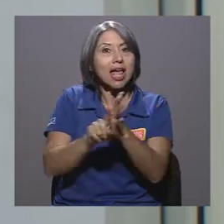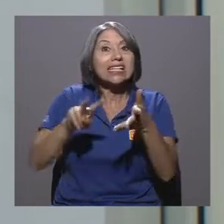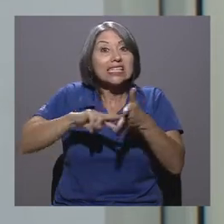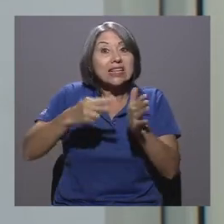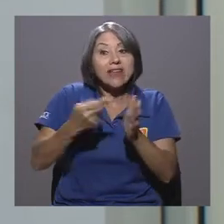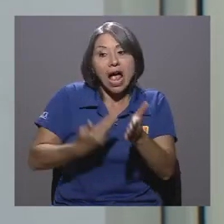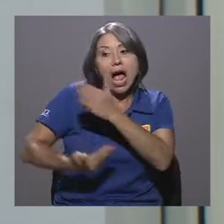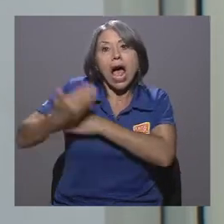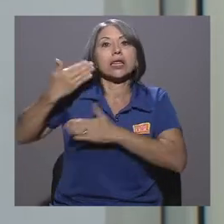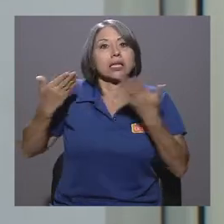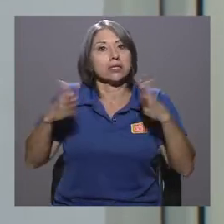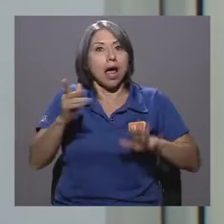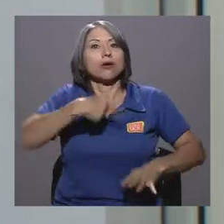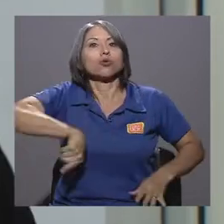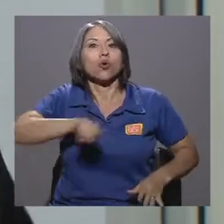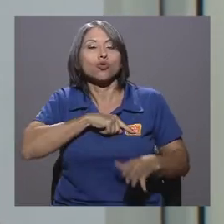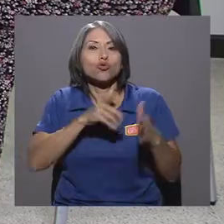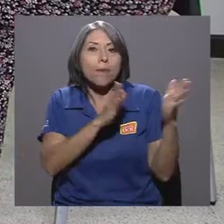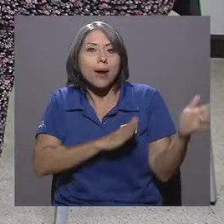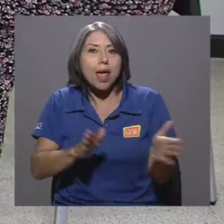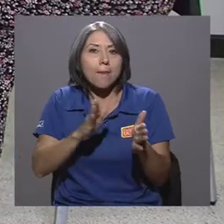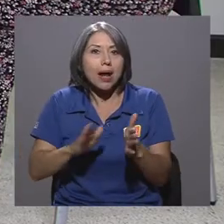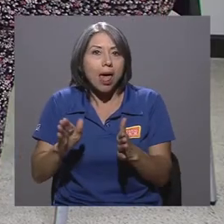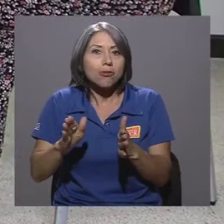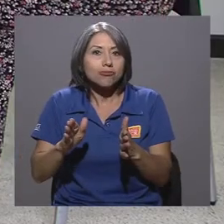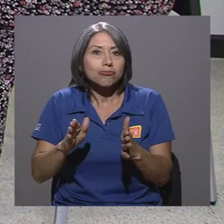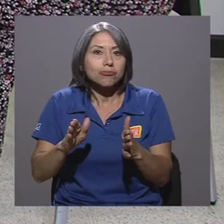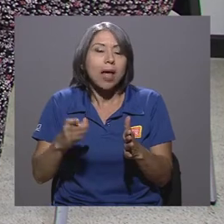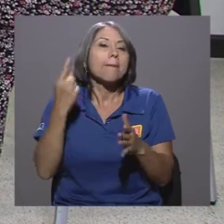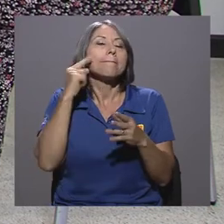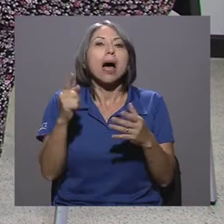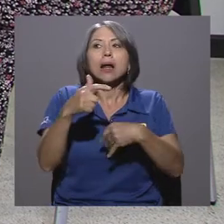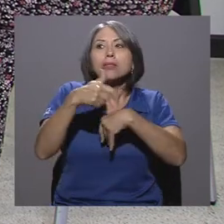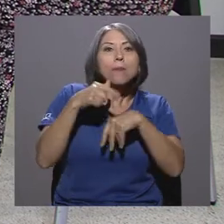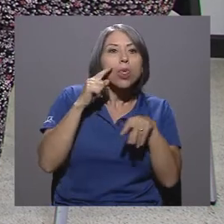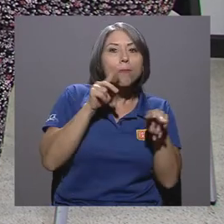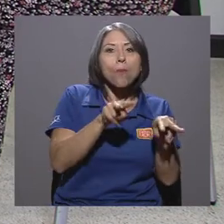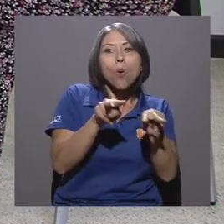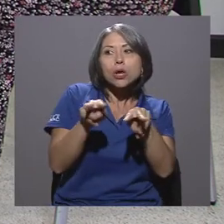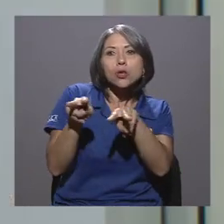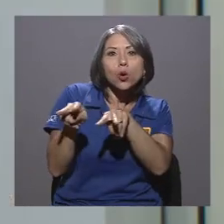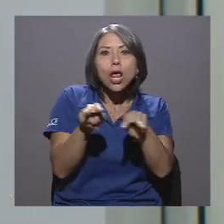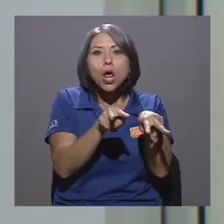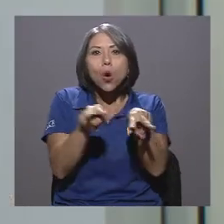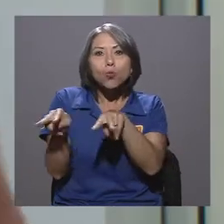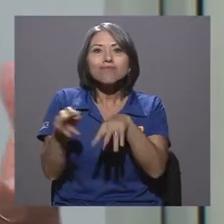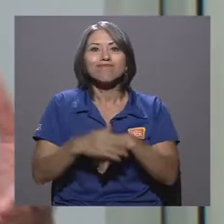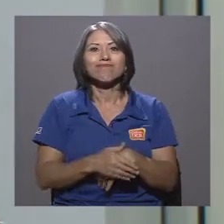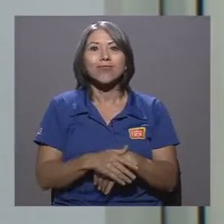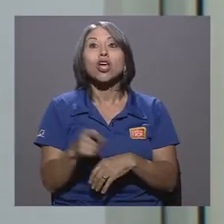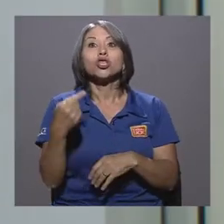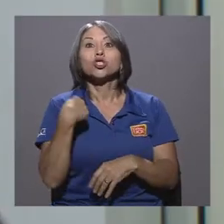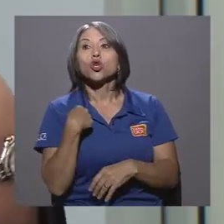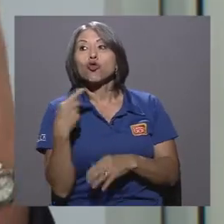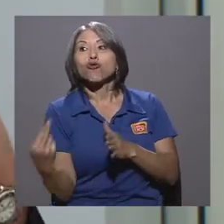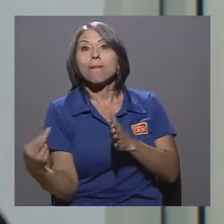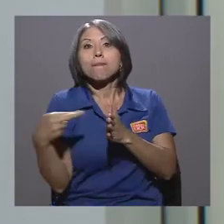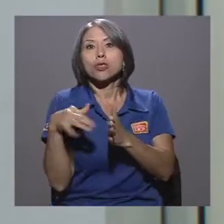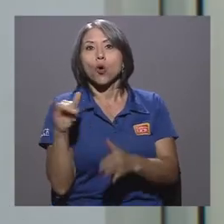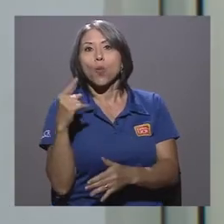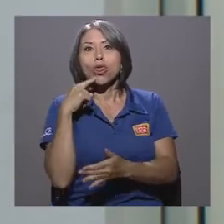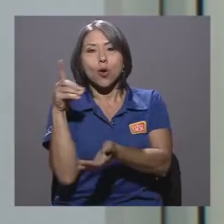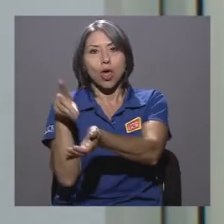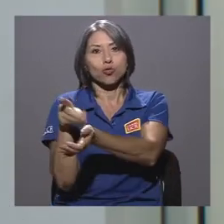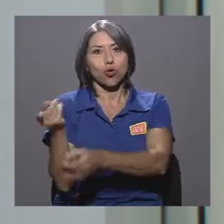que ya nosotros estábamos preparados, incluso antes, ante este monitoreo. Entonces, me uno a las palabras de la doctora. Esto